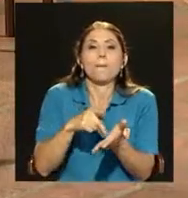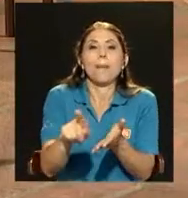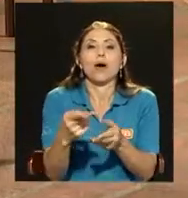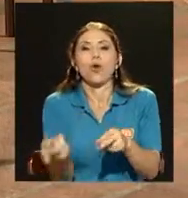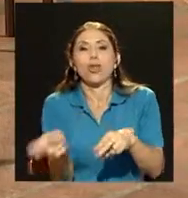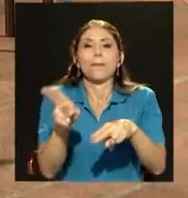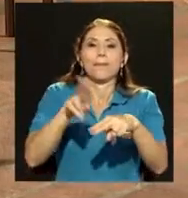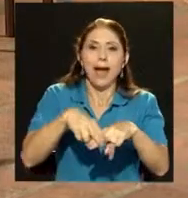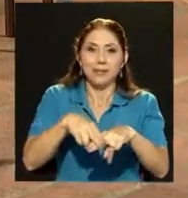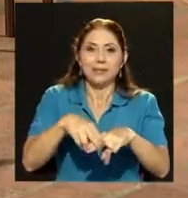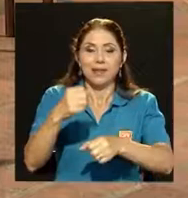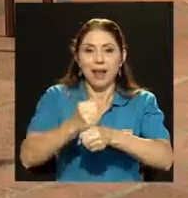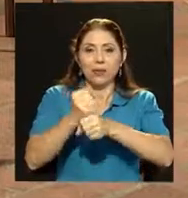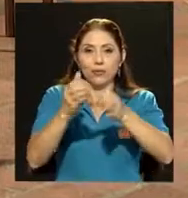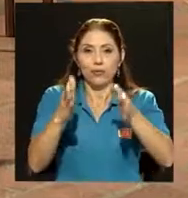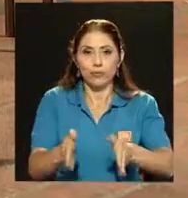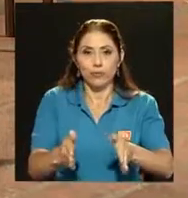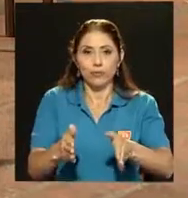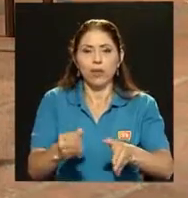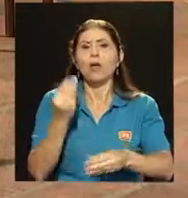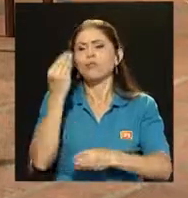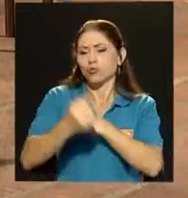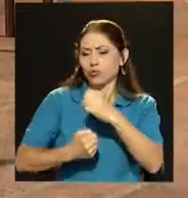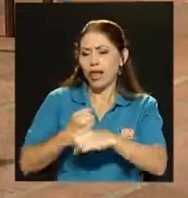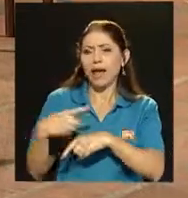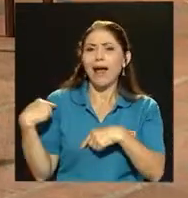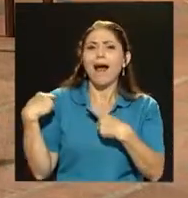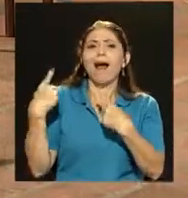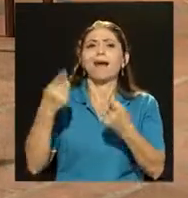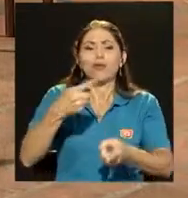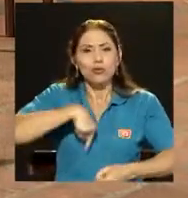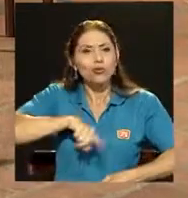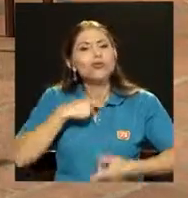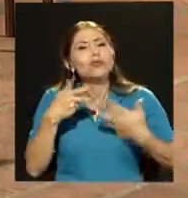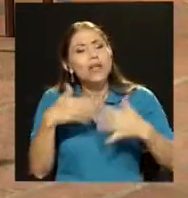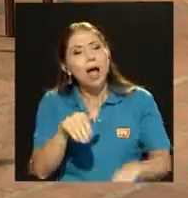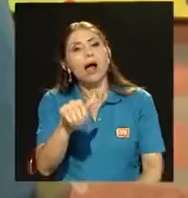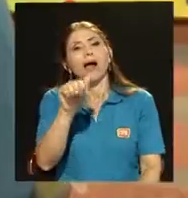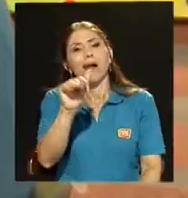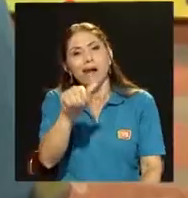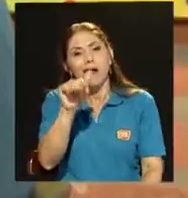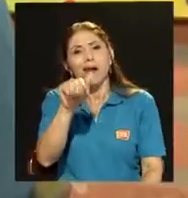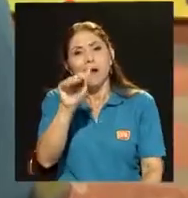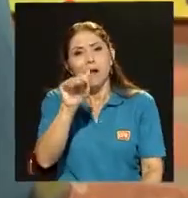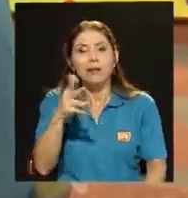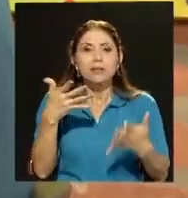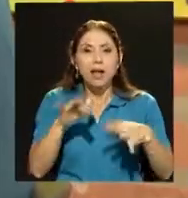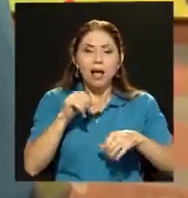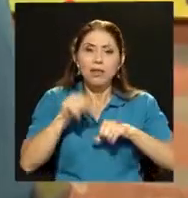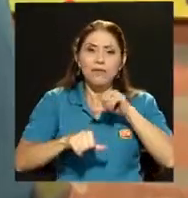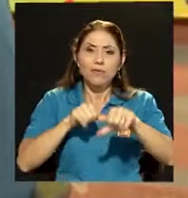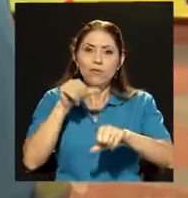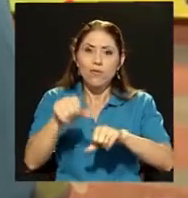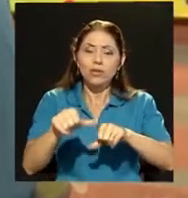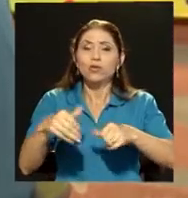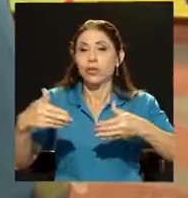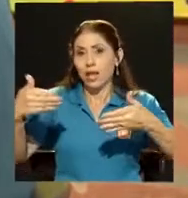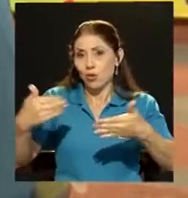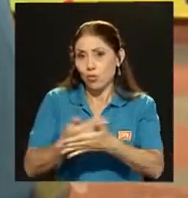rescatar que por años hemos venido indicando esto, por años se han venido haciendo esfuerzos. De hecho, el nuevo sistema